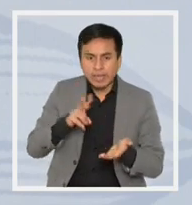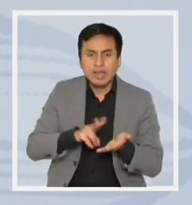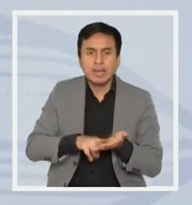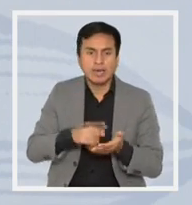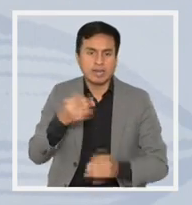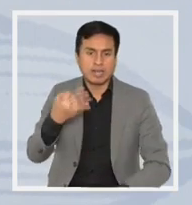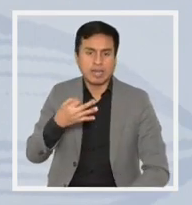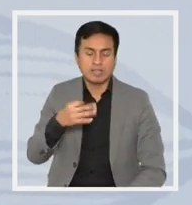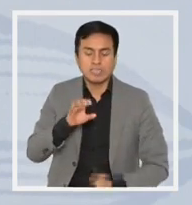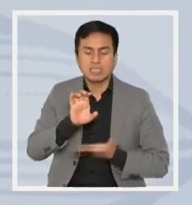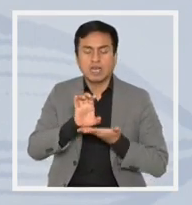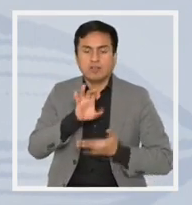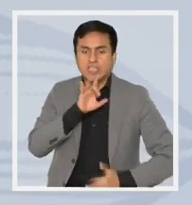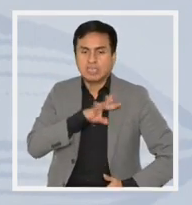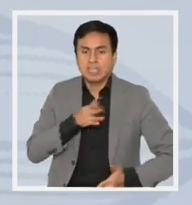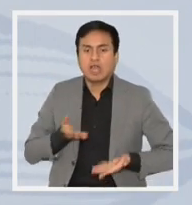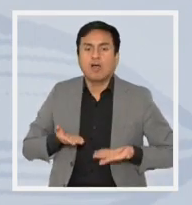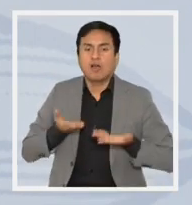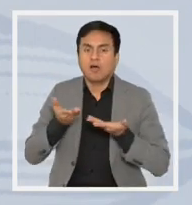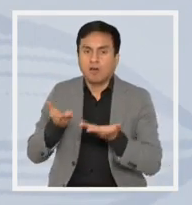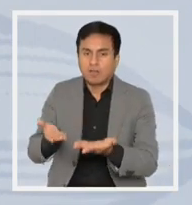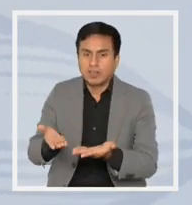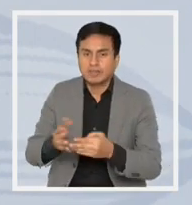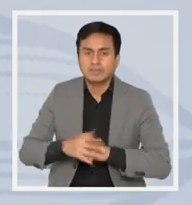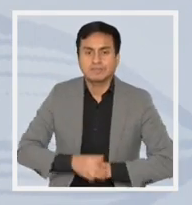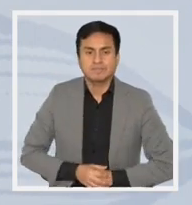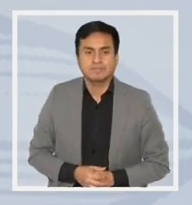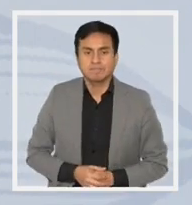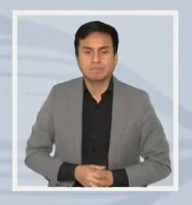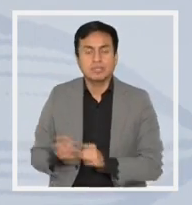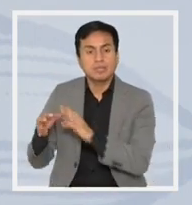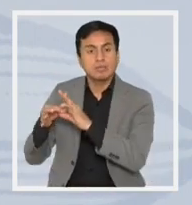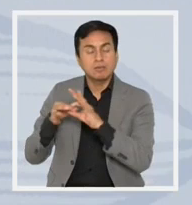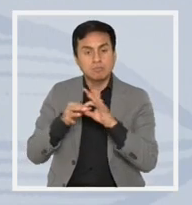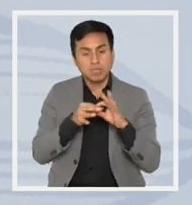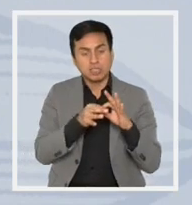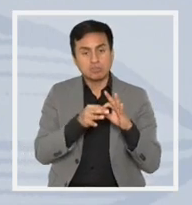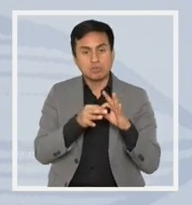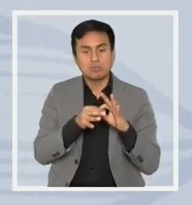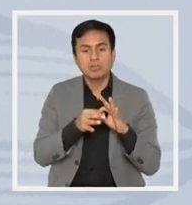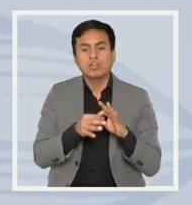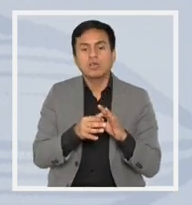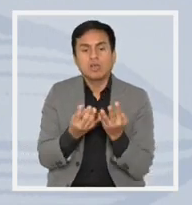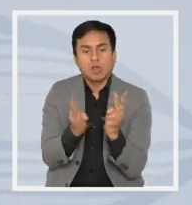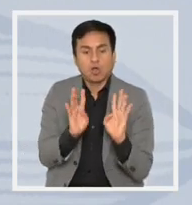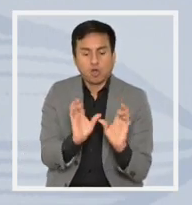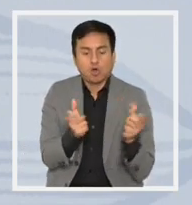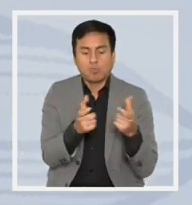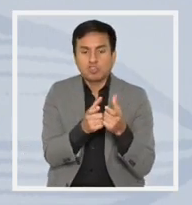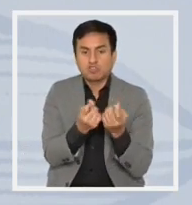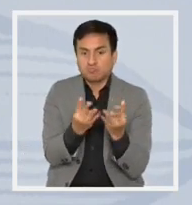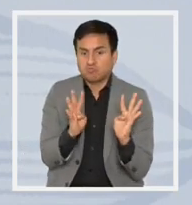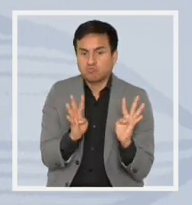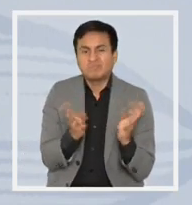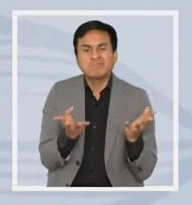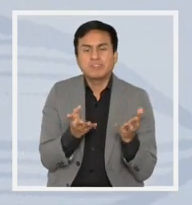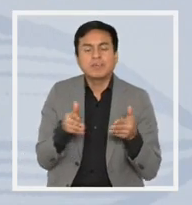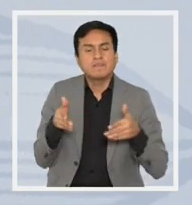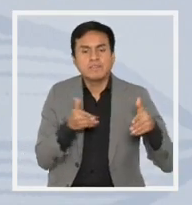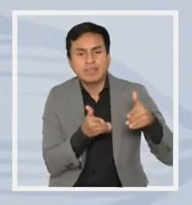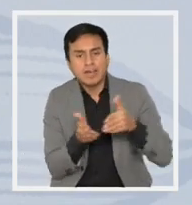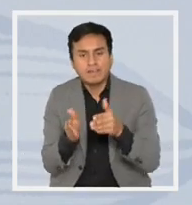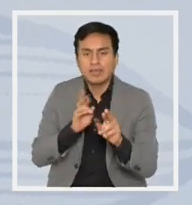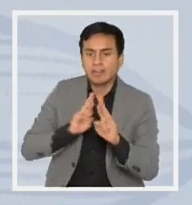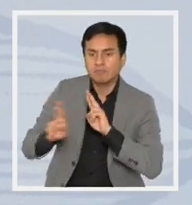reales que el Estado de Chile puede ofrecer. Por eso, la composición de esta comisión busca hacer viables